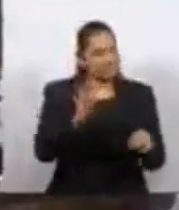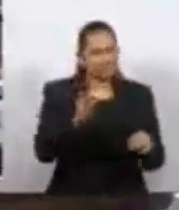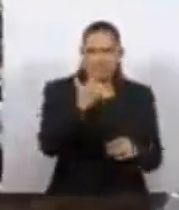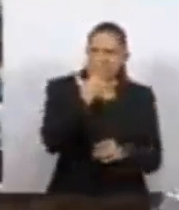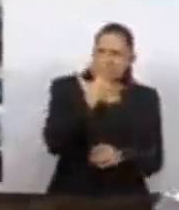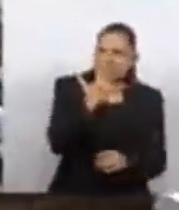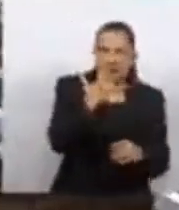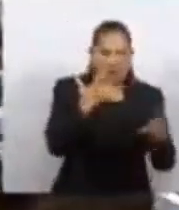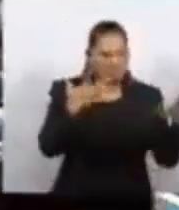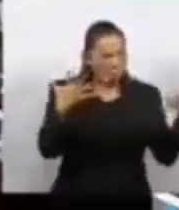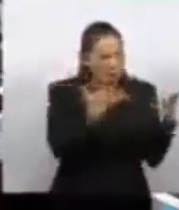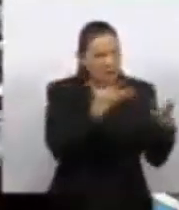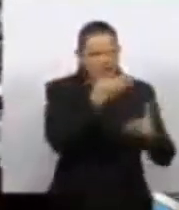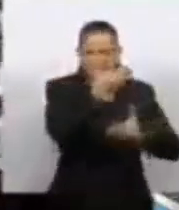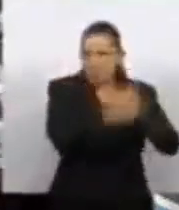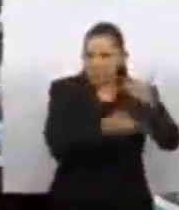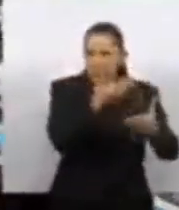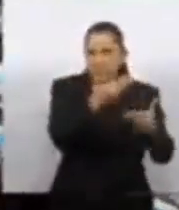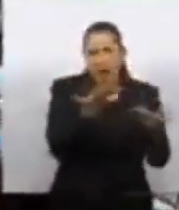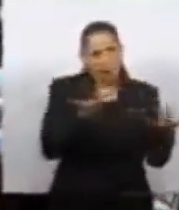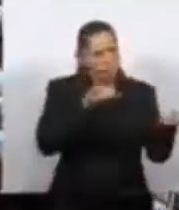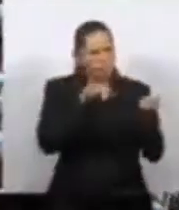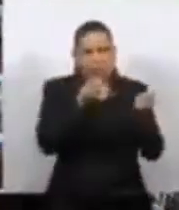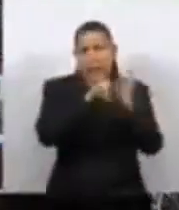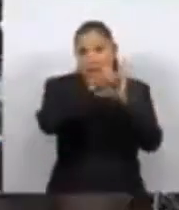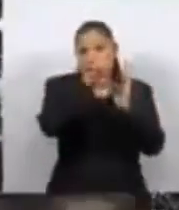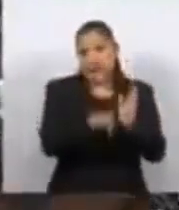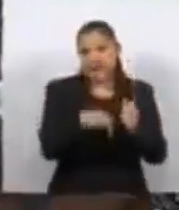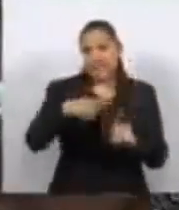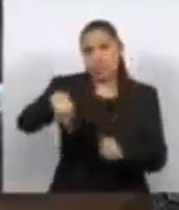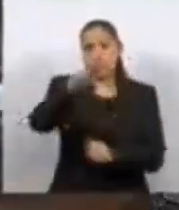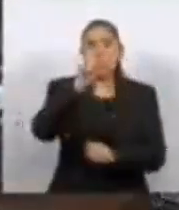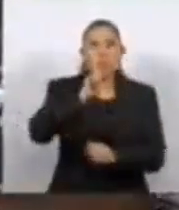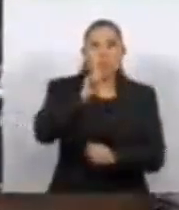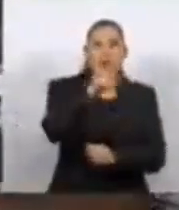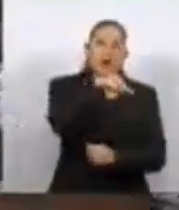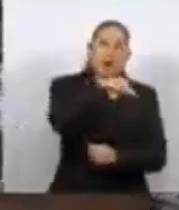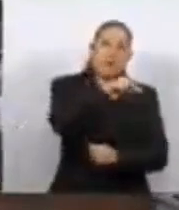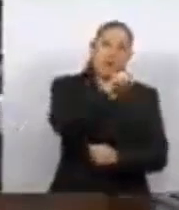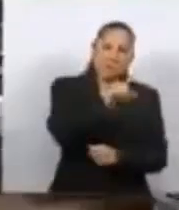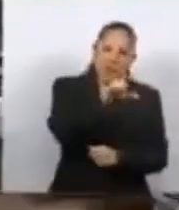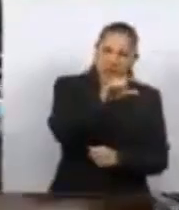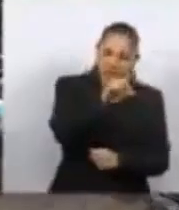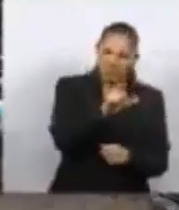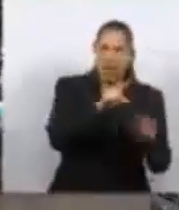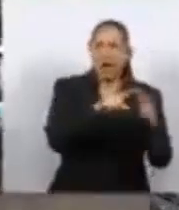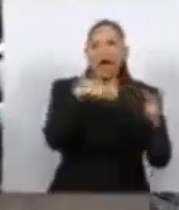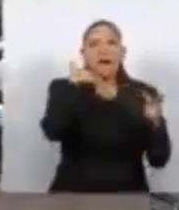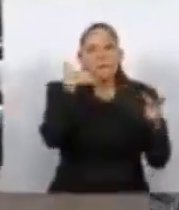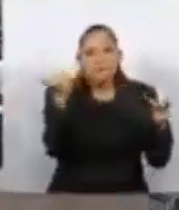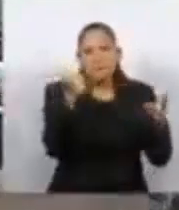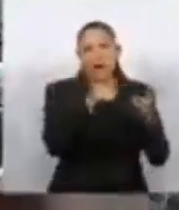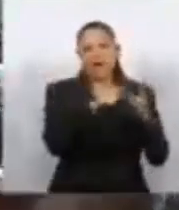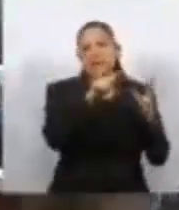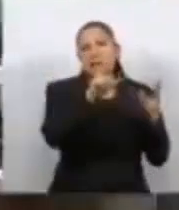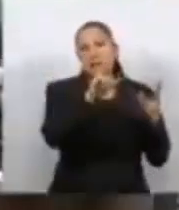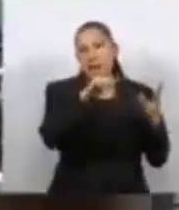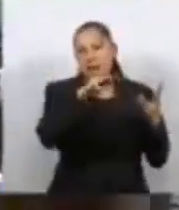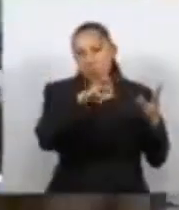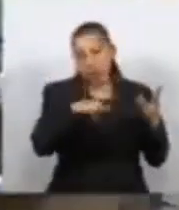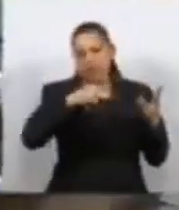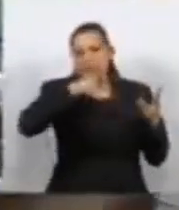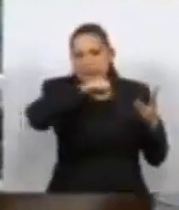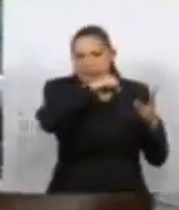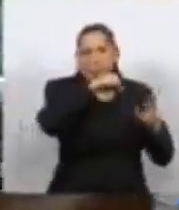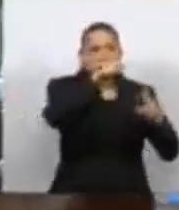notablemente las mujeres que gobiernan países como Alemania, Nueva Zelanda o Taiwán, o con el mero voluntarismo y la